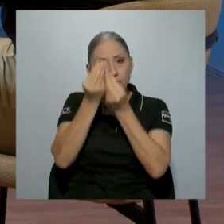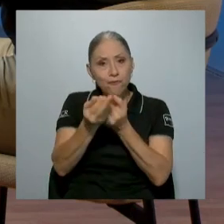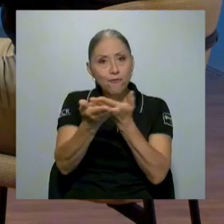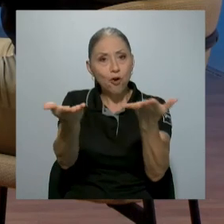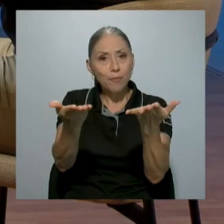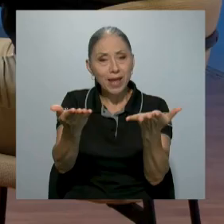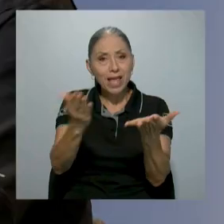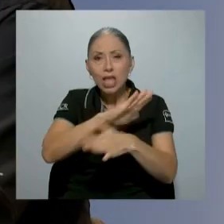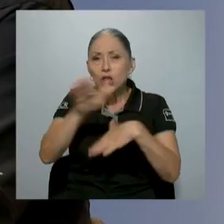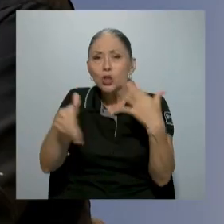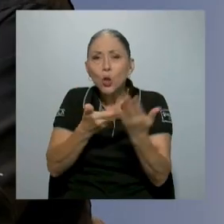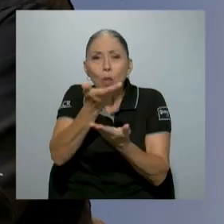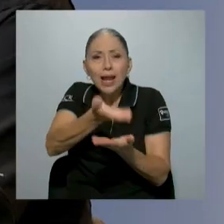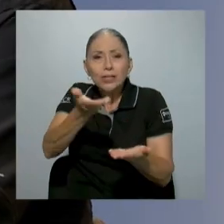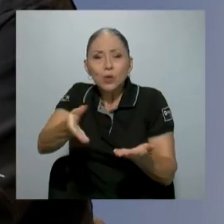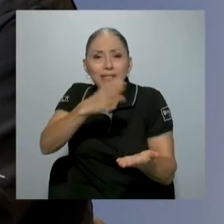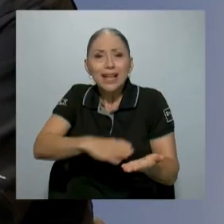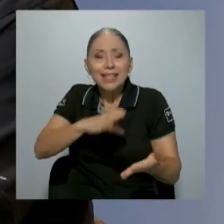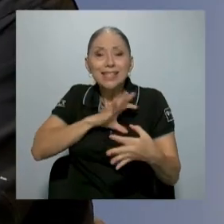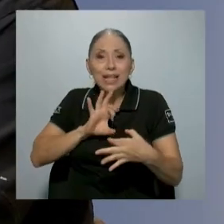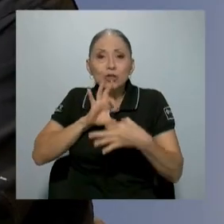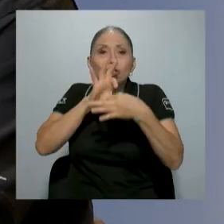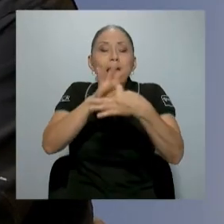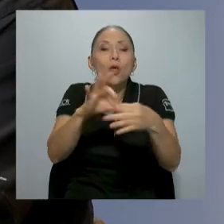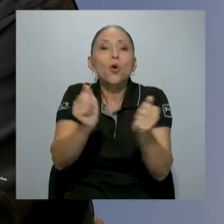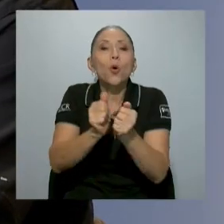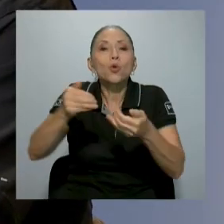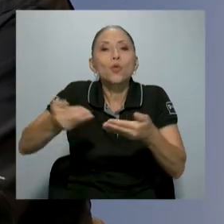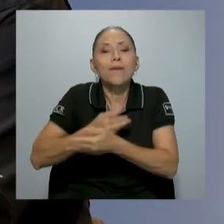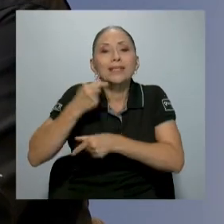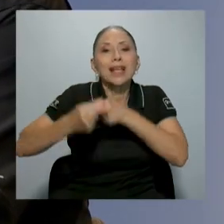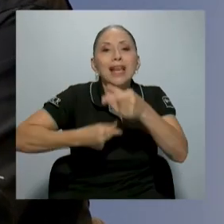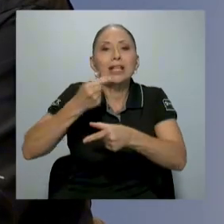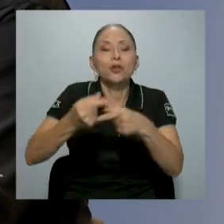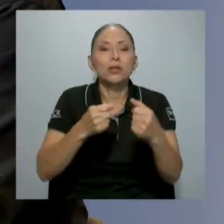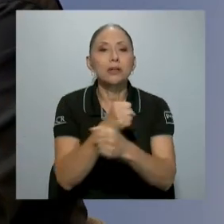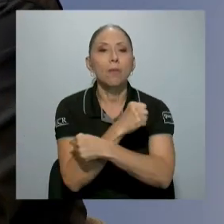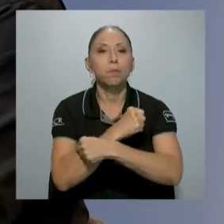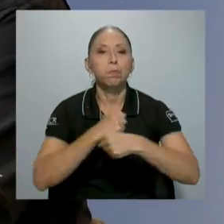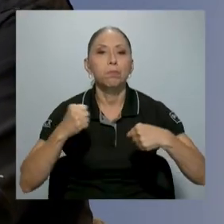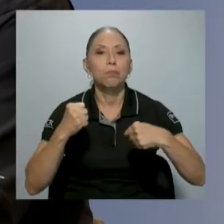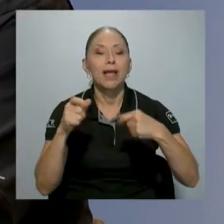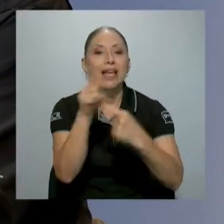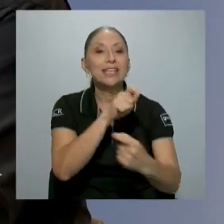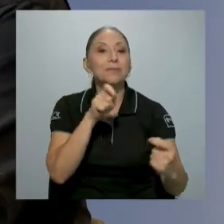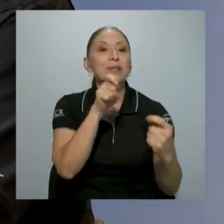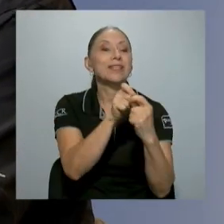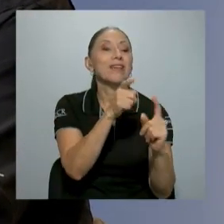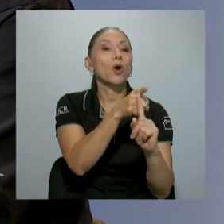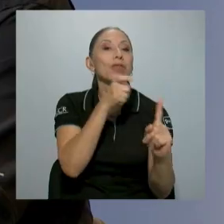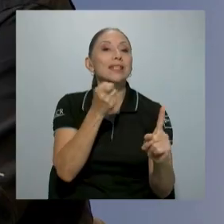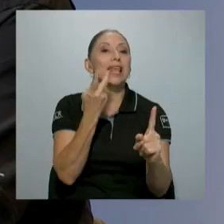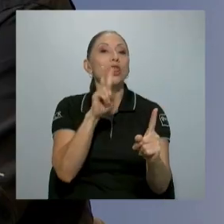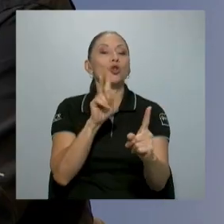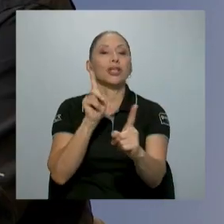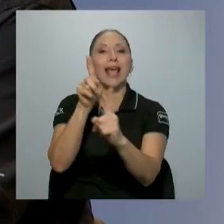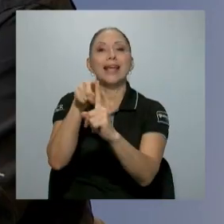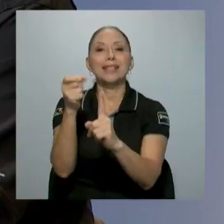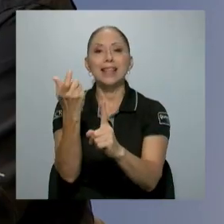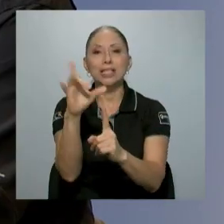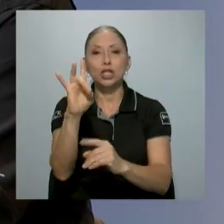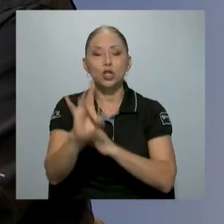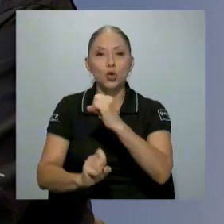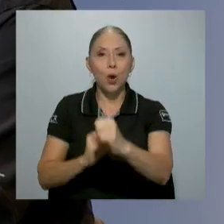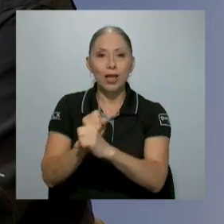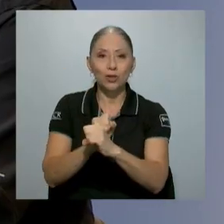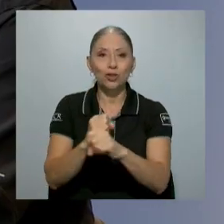asociados a obesidad de las nuevas generaciones, en específico de los niños de 12 a 18 y de 18 también, digamos, un